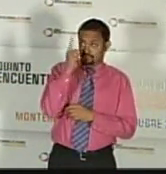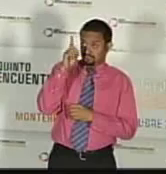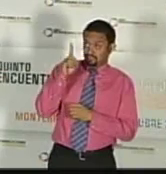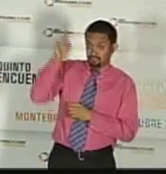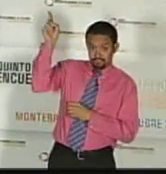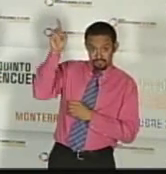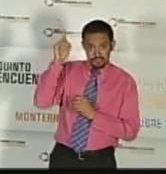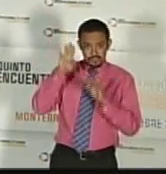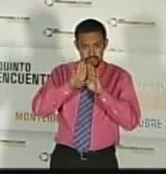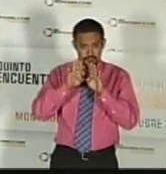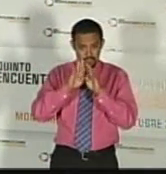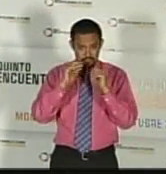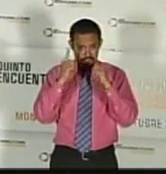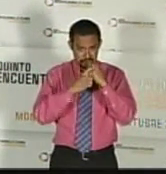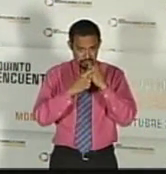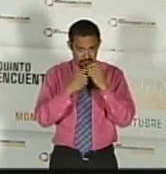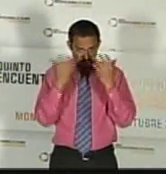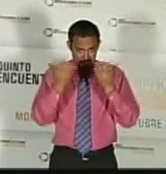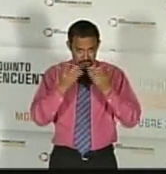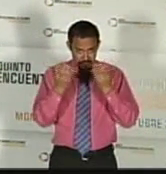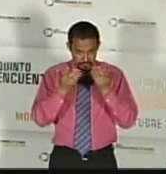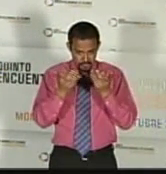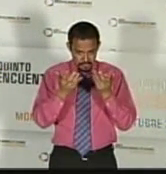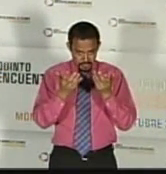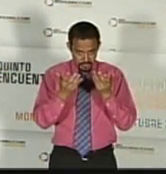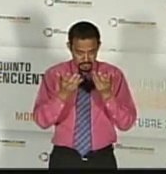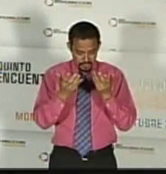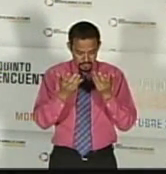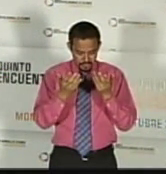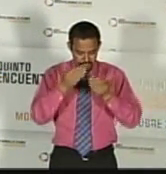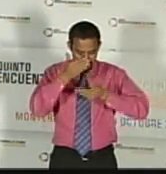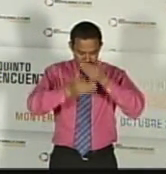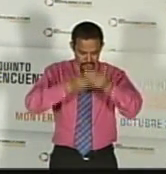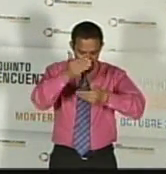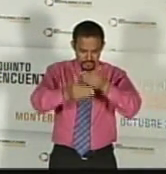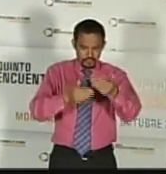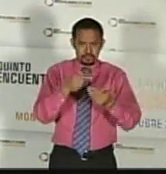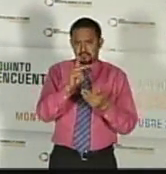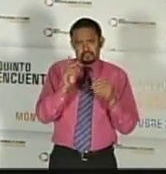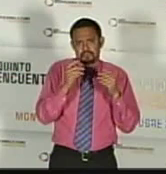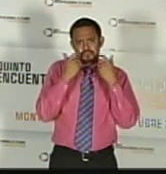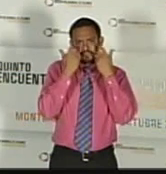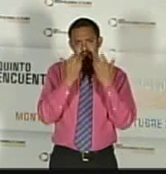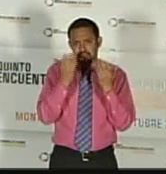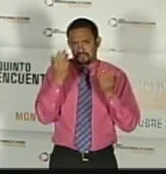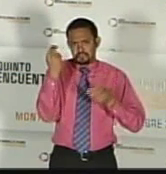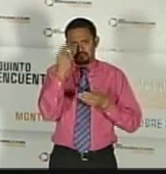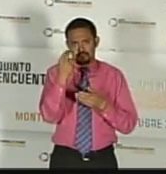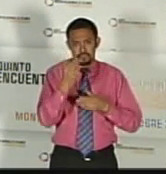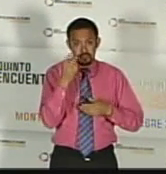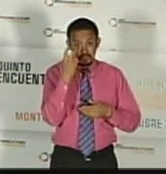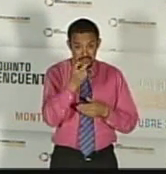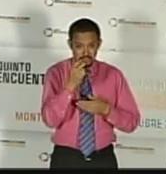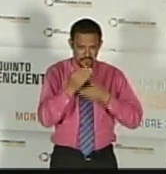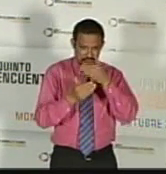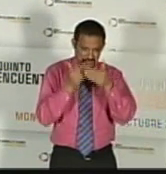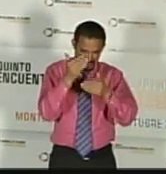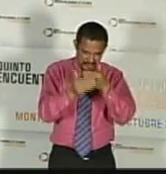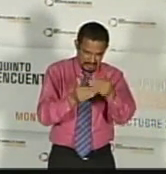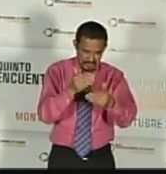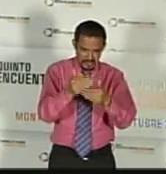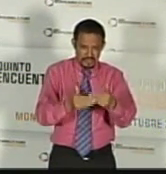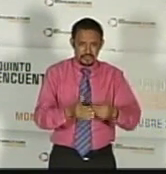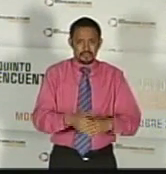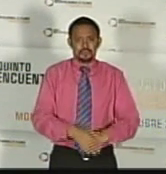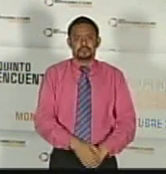Dios como un principio de creación en evolución, pero como lo quieran llamar, ese impulso está motivando una evolución y la